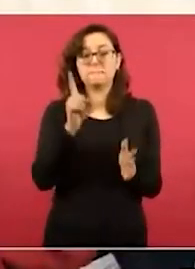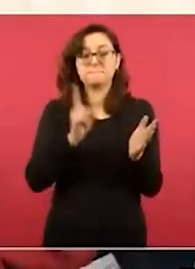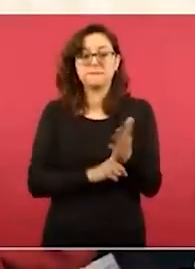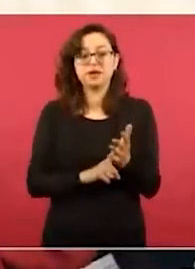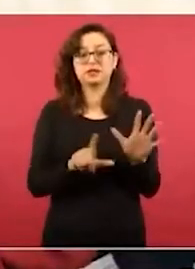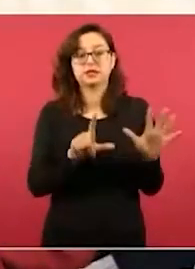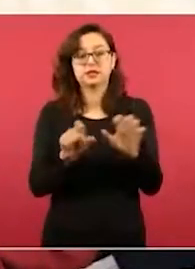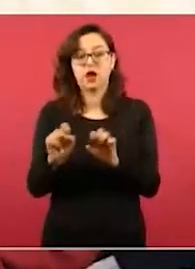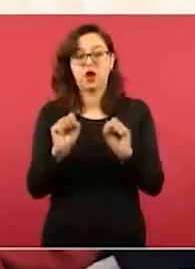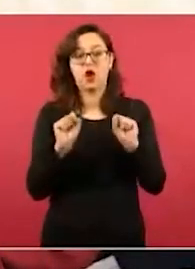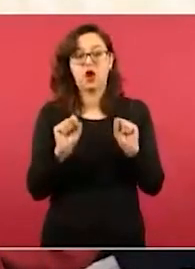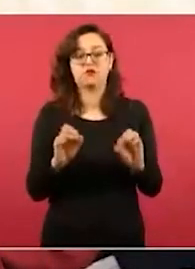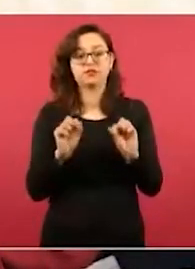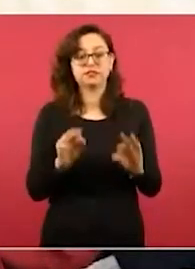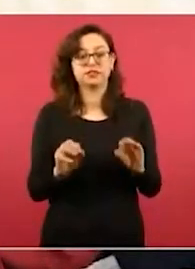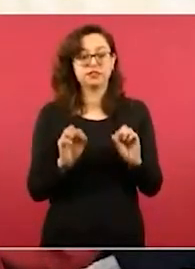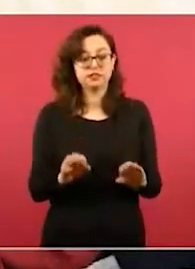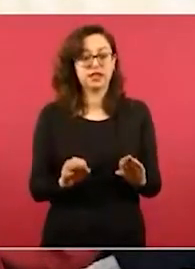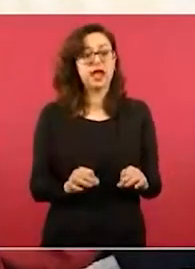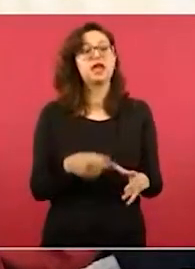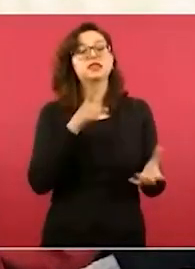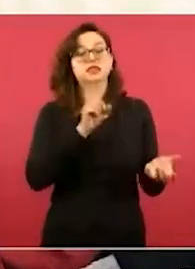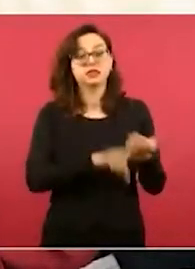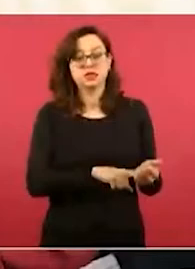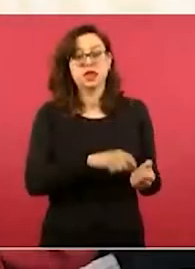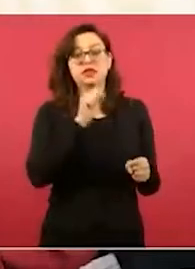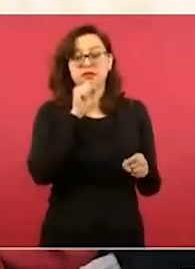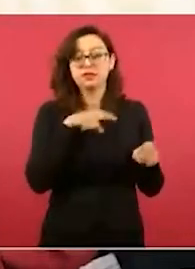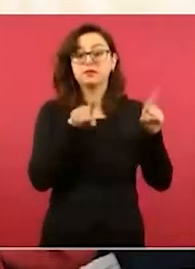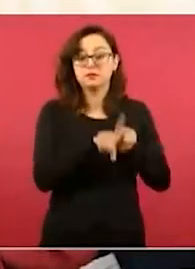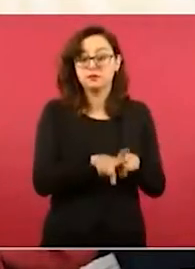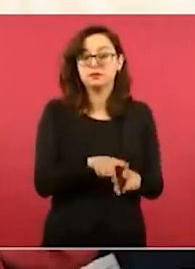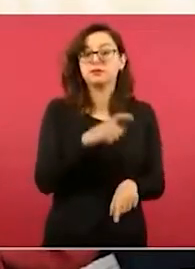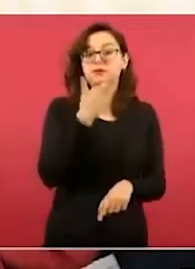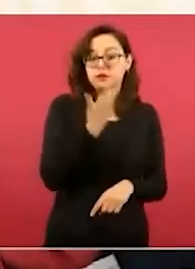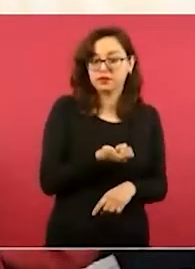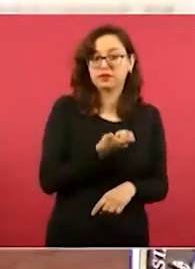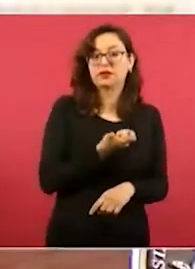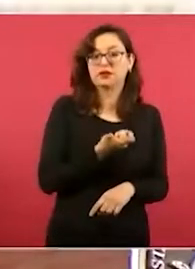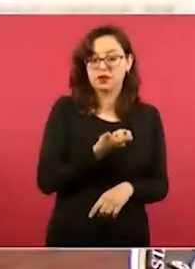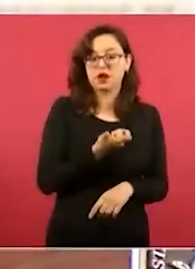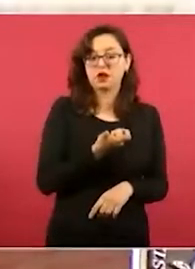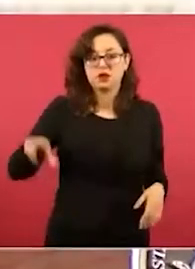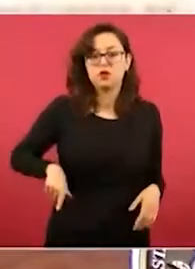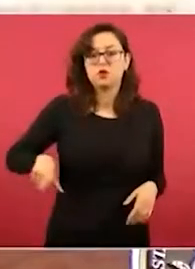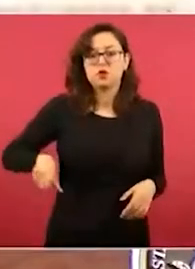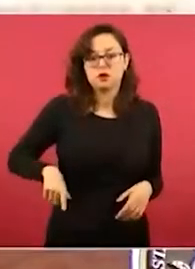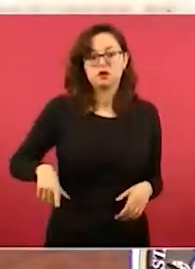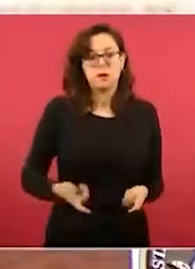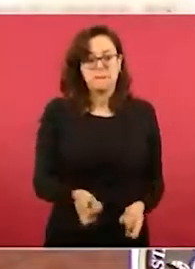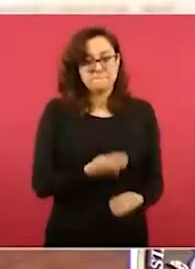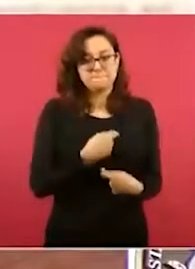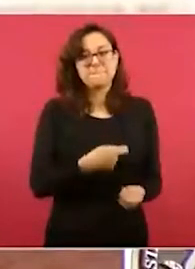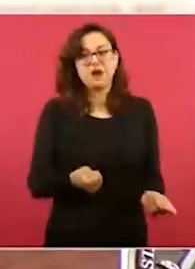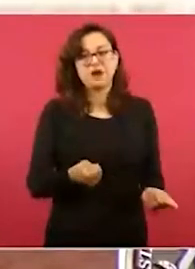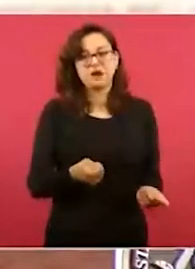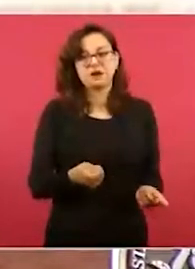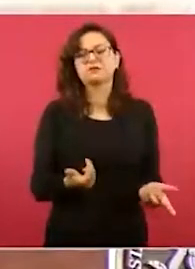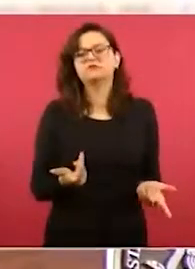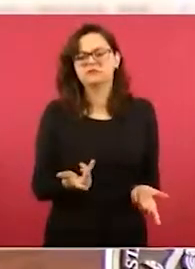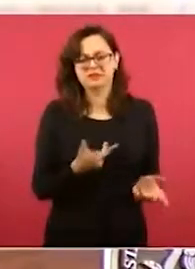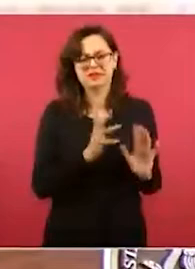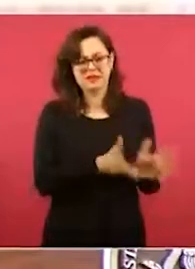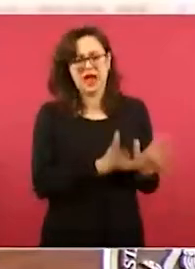oficinas puedan también dispersar recursos. Lo hacen hasta de bancos comerciales que dispersan a través de